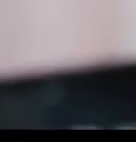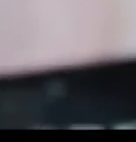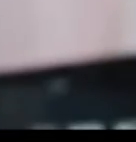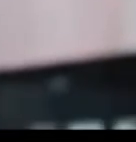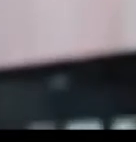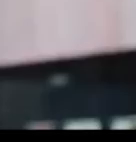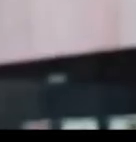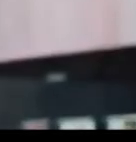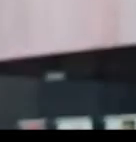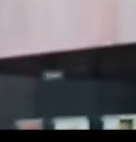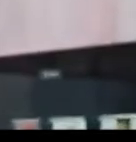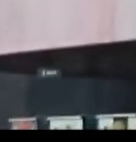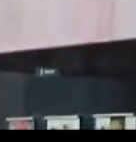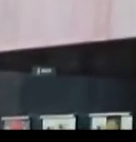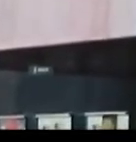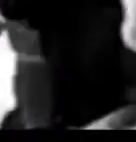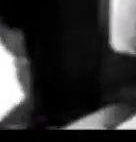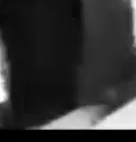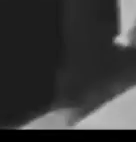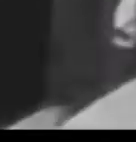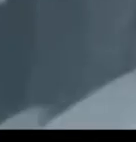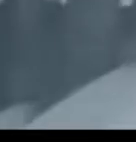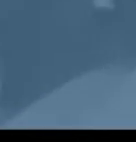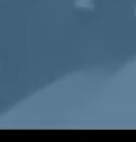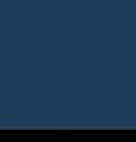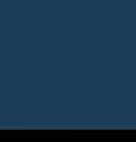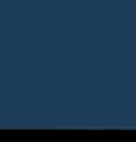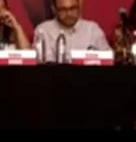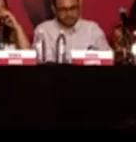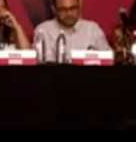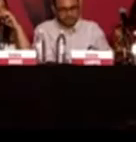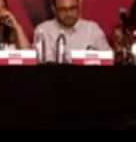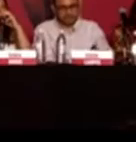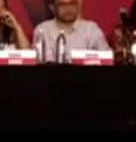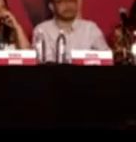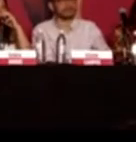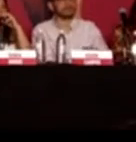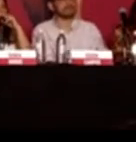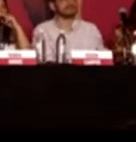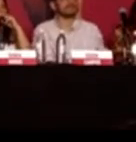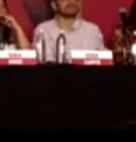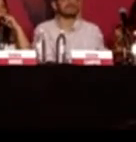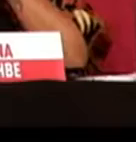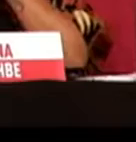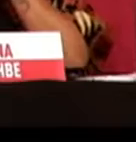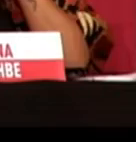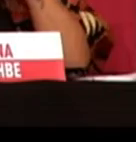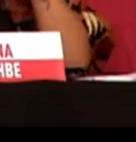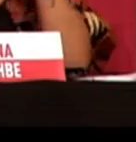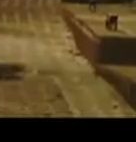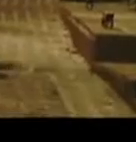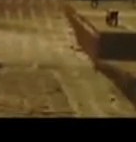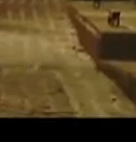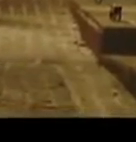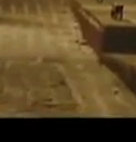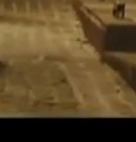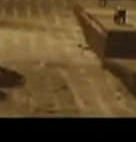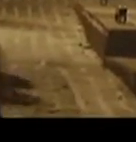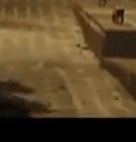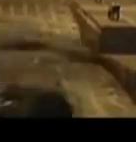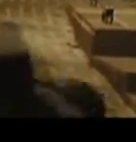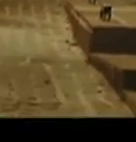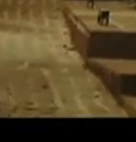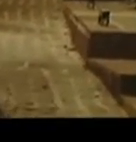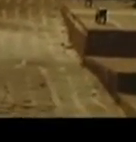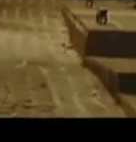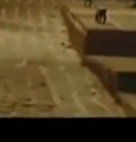de los archivos fílmicos en la Cineteca Nacional. El cine mexicano y el libanés llegan a un convenio de colaboración